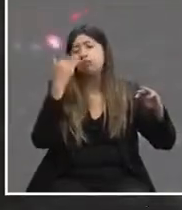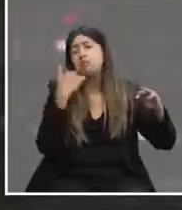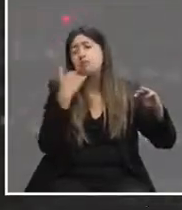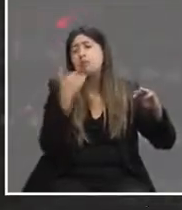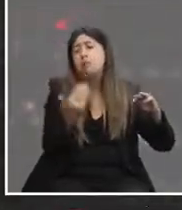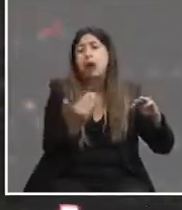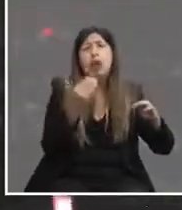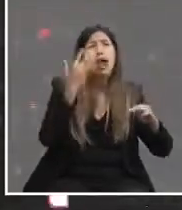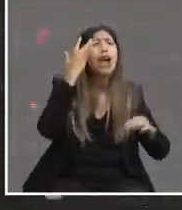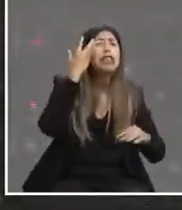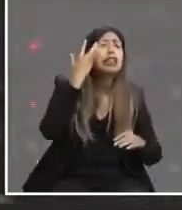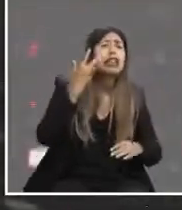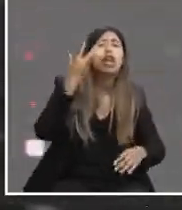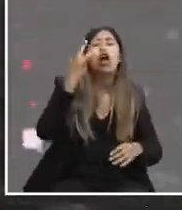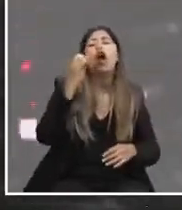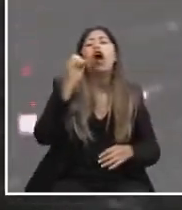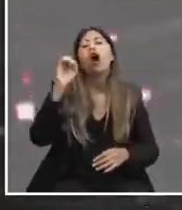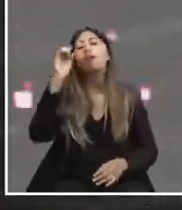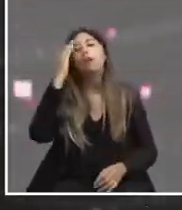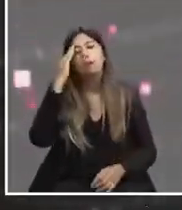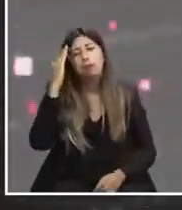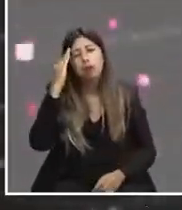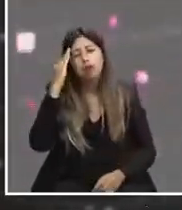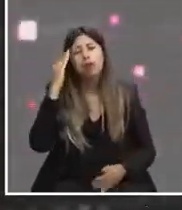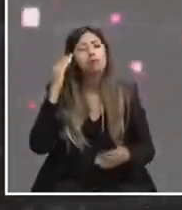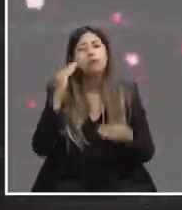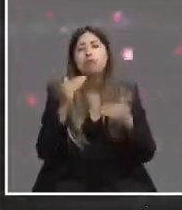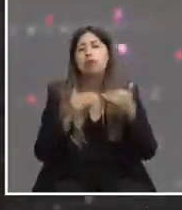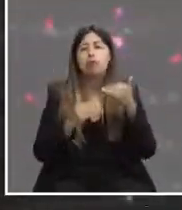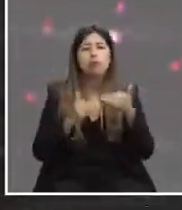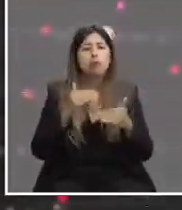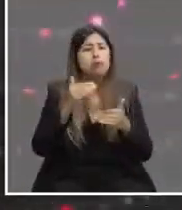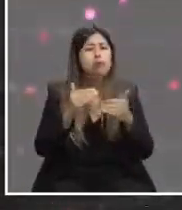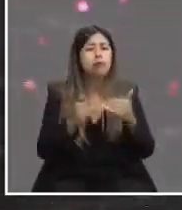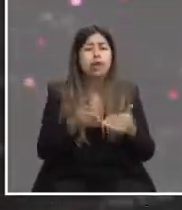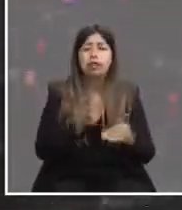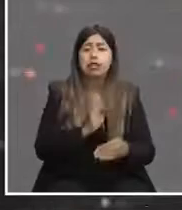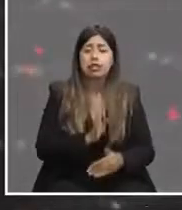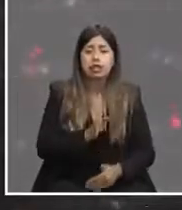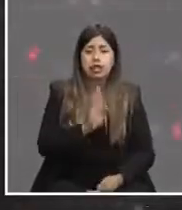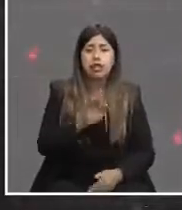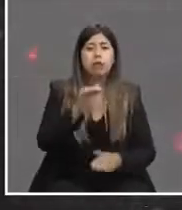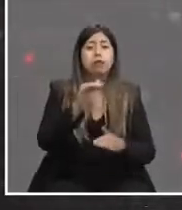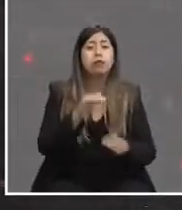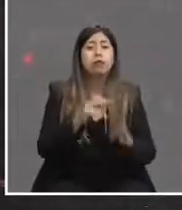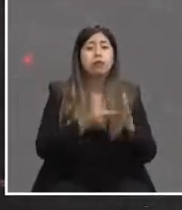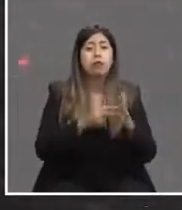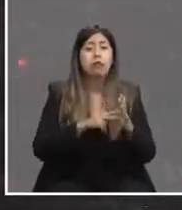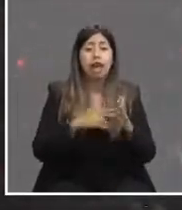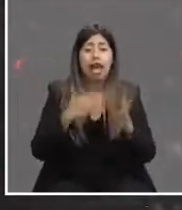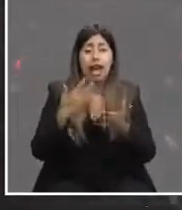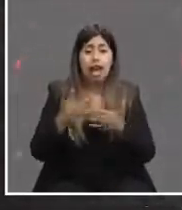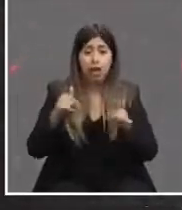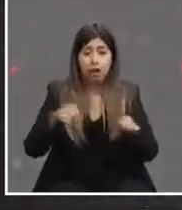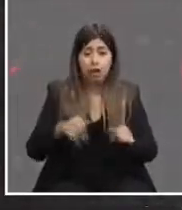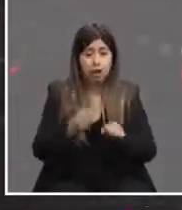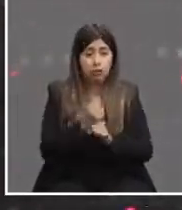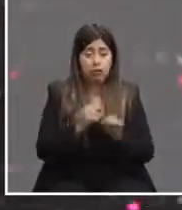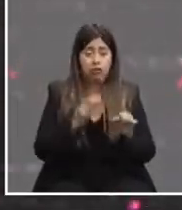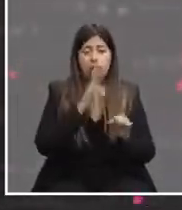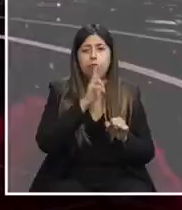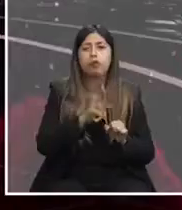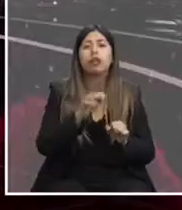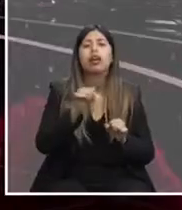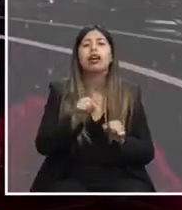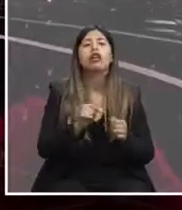tiene una gran memoria, sino que simplemente seguir una serie de pasos permite resolver los problemas que hasta ahora no hemos podido resolver, eso en principio lo